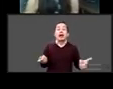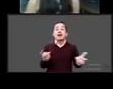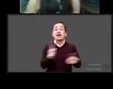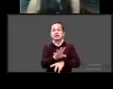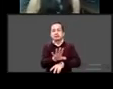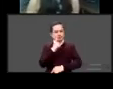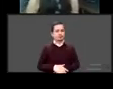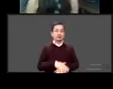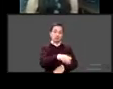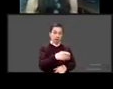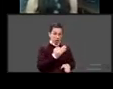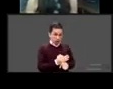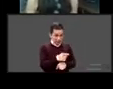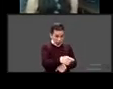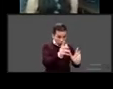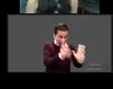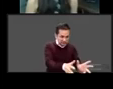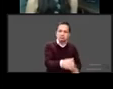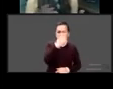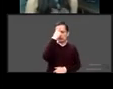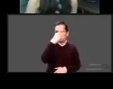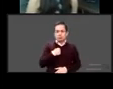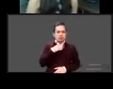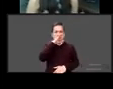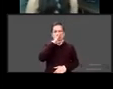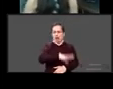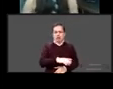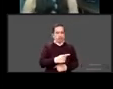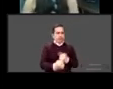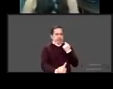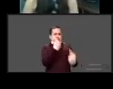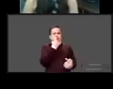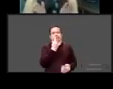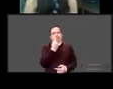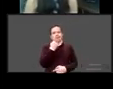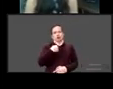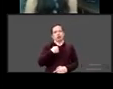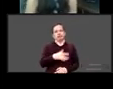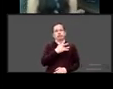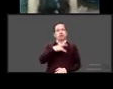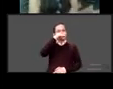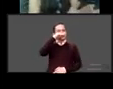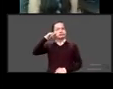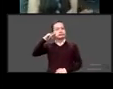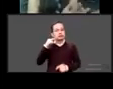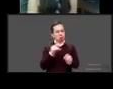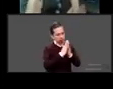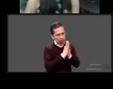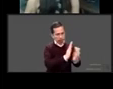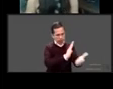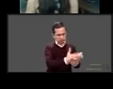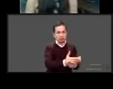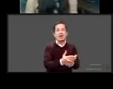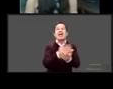me está causando mucho daño. Me parece que la forma en que me estás hablando es muy grosera, por favor, para. Cuando nos enfocamos en el hecho que están haciendo y